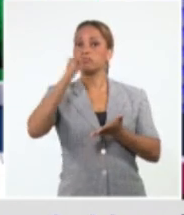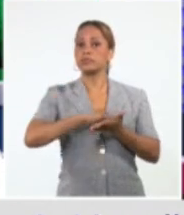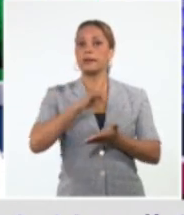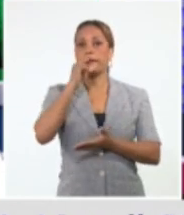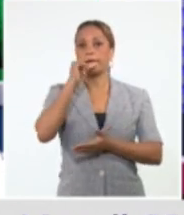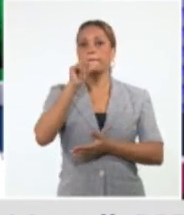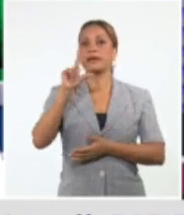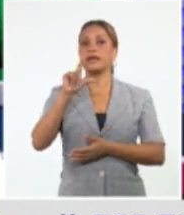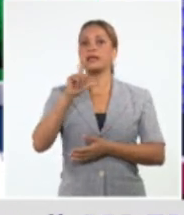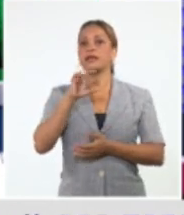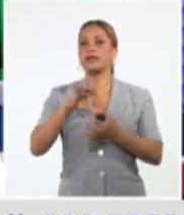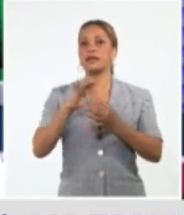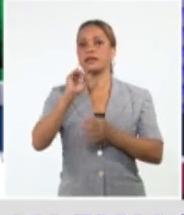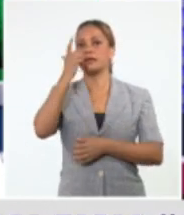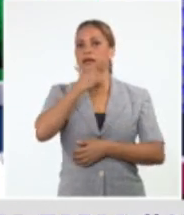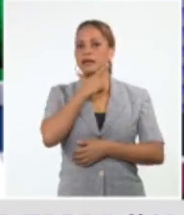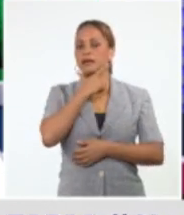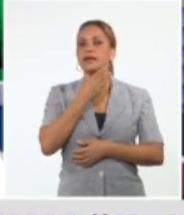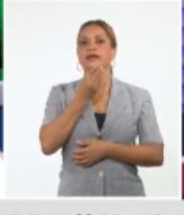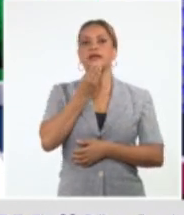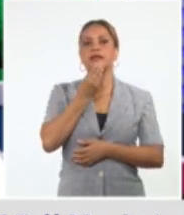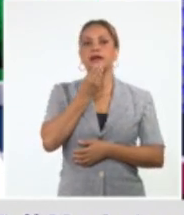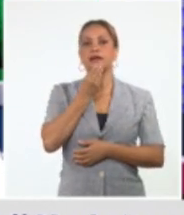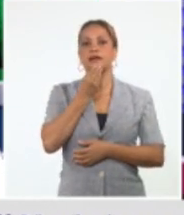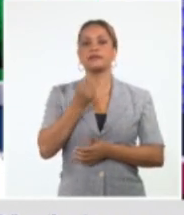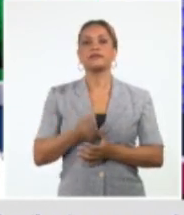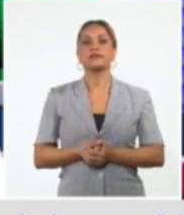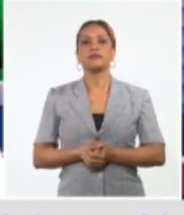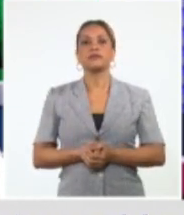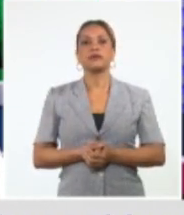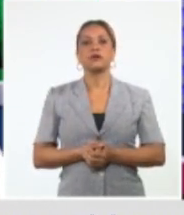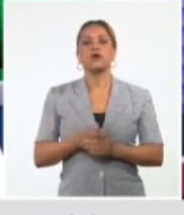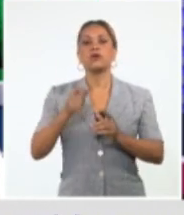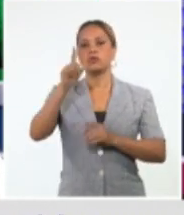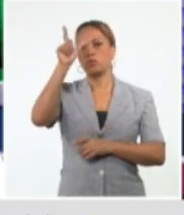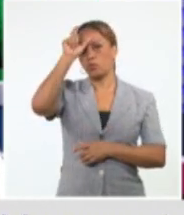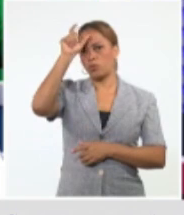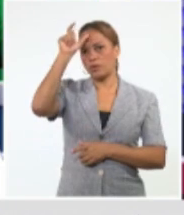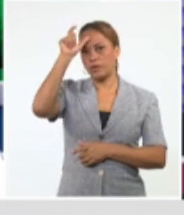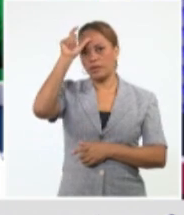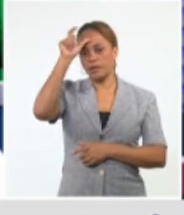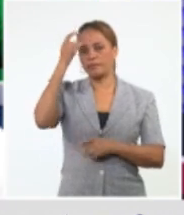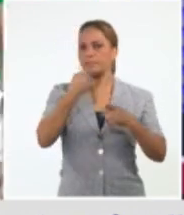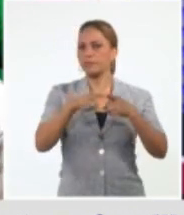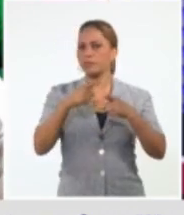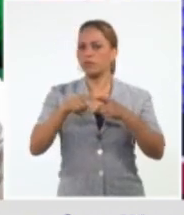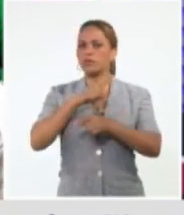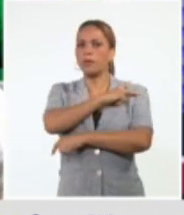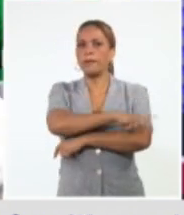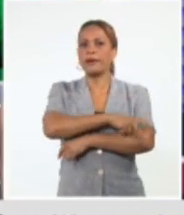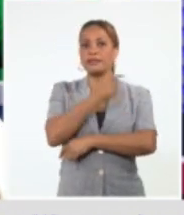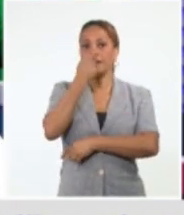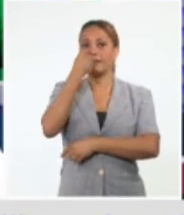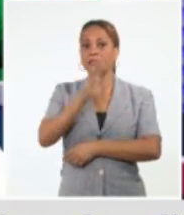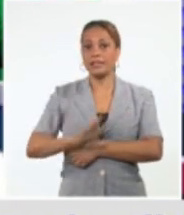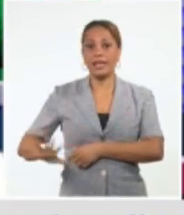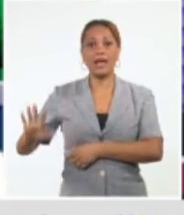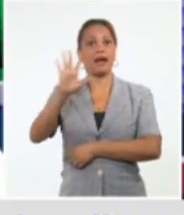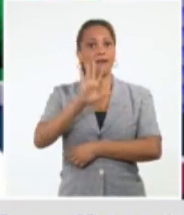Israel, Hong Kong, Egipto, Turquía y el resto de los países de África